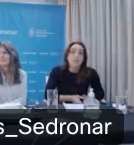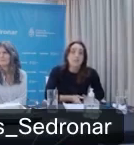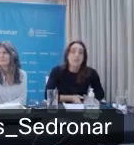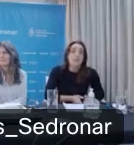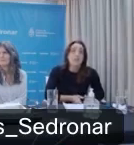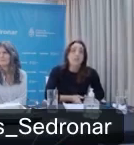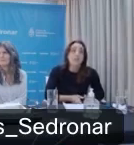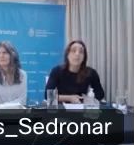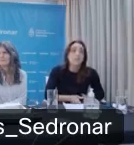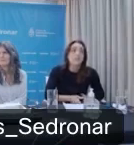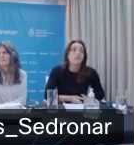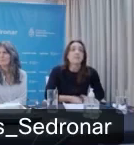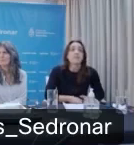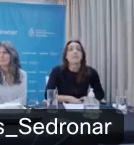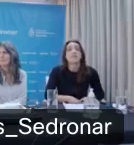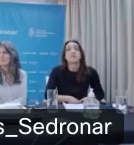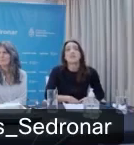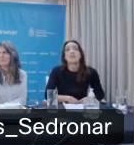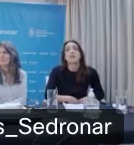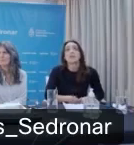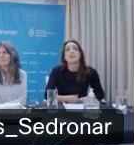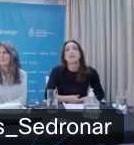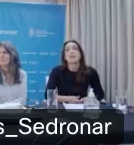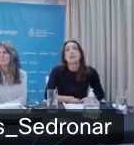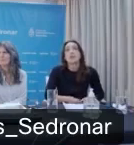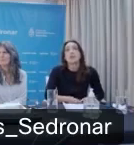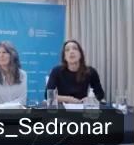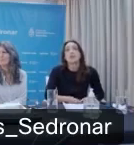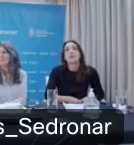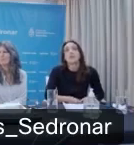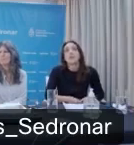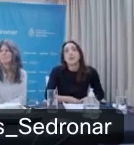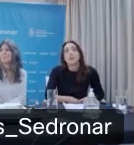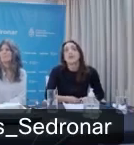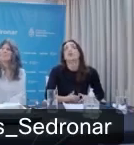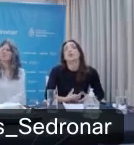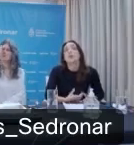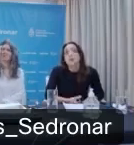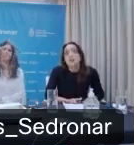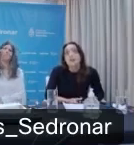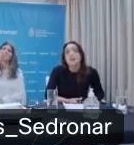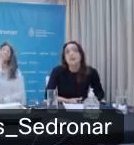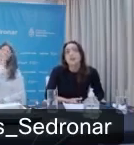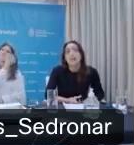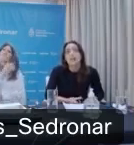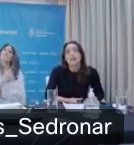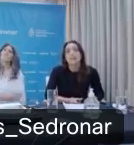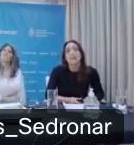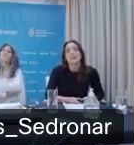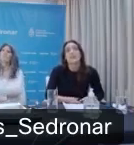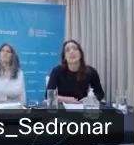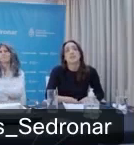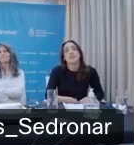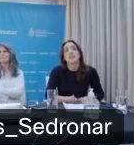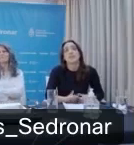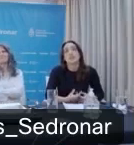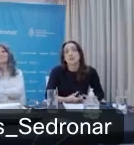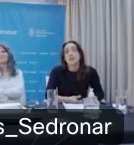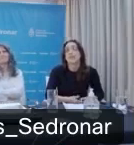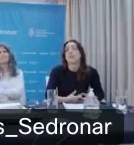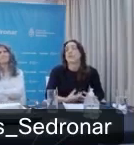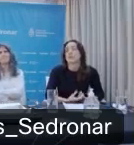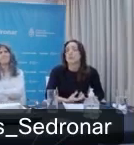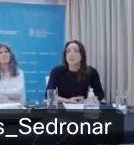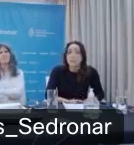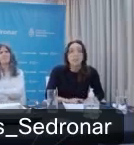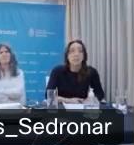evolutiva, de ese criterio evolutivo, y empezar a pensar a las juventudes como una categoría construida socialmente, atravesada por la historia,